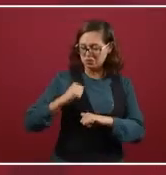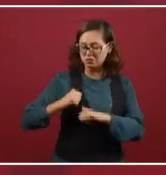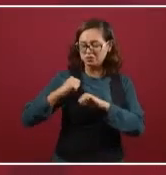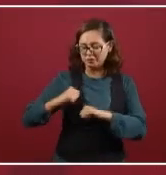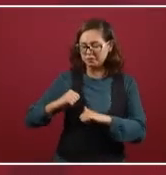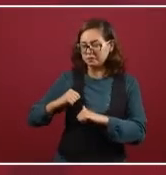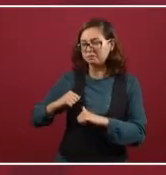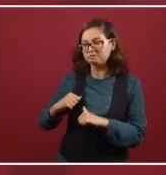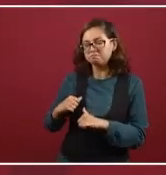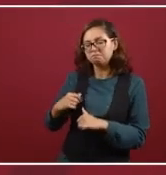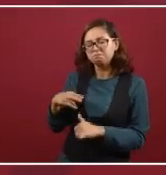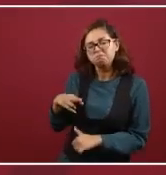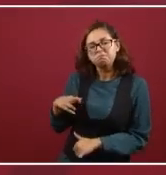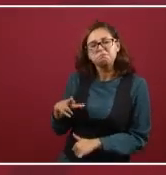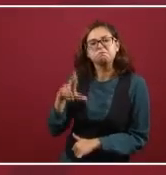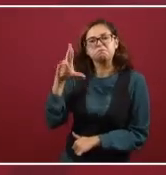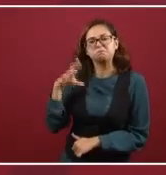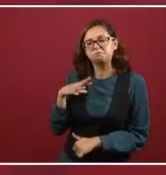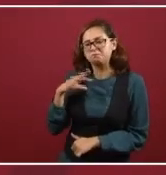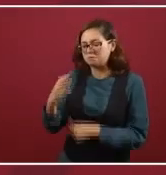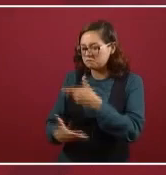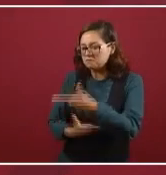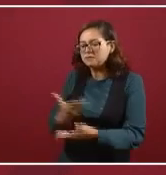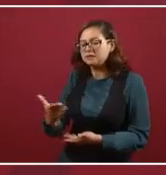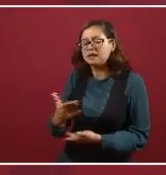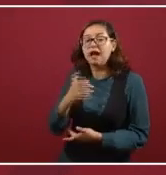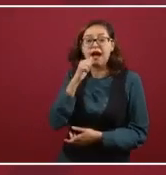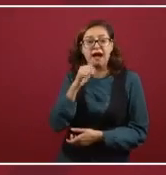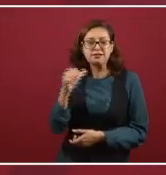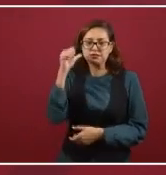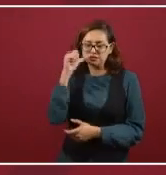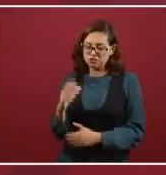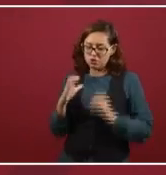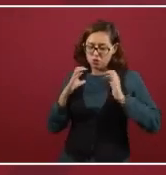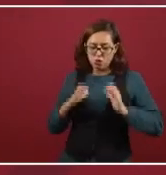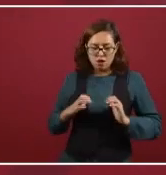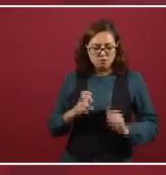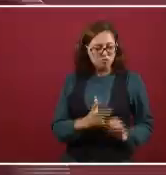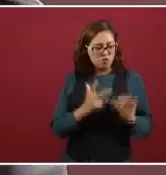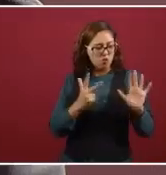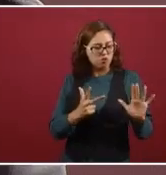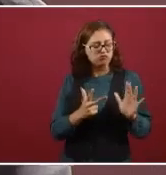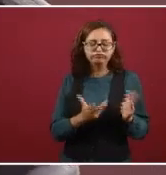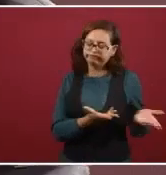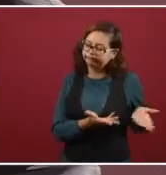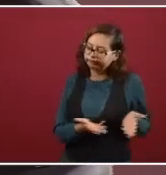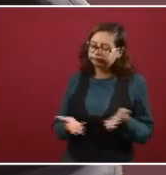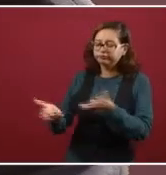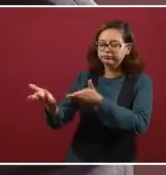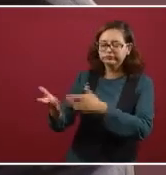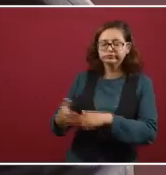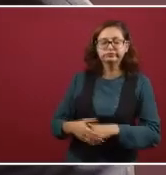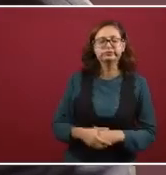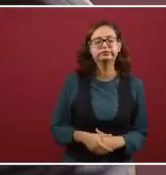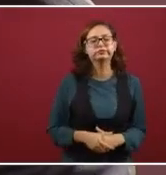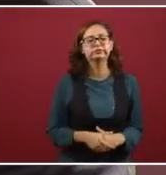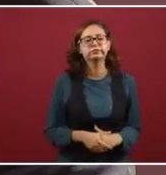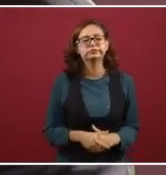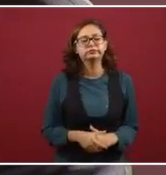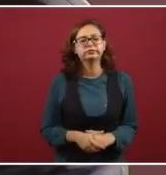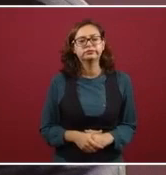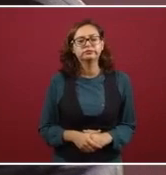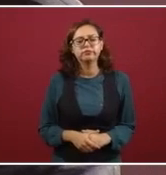liberaron los cuerpos de las 8 personas. Desde luego,